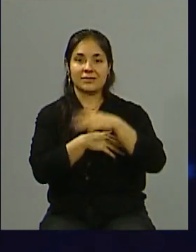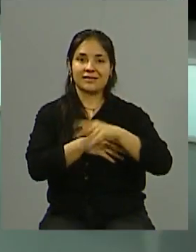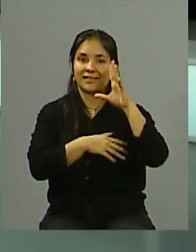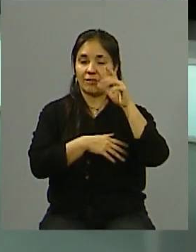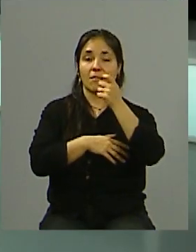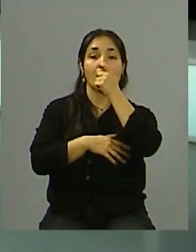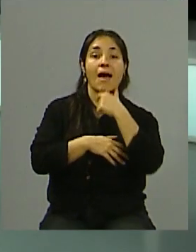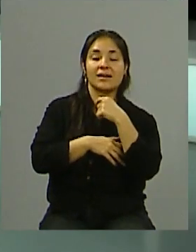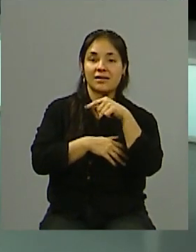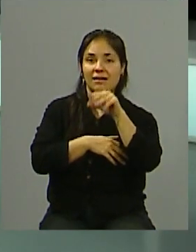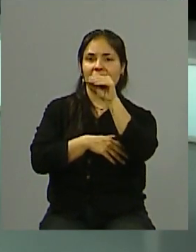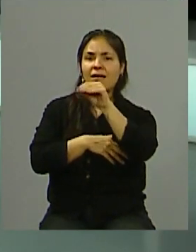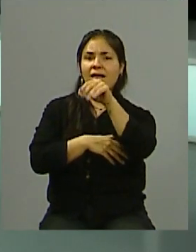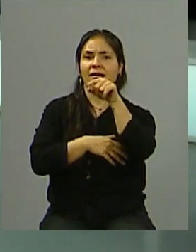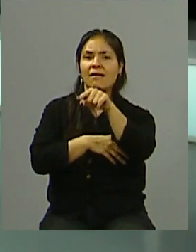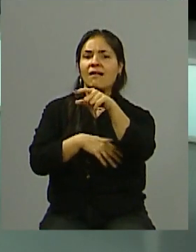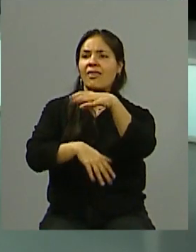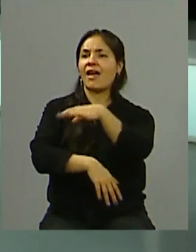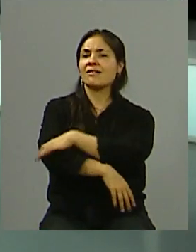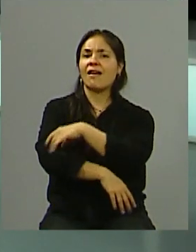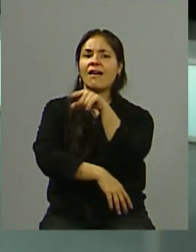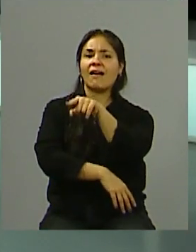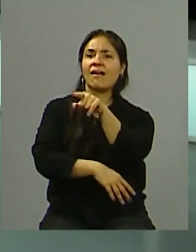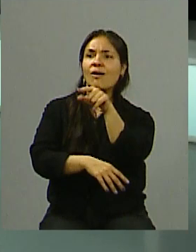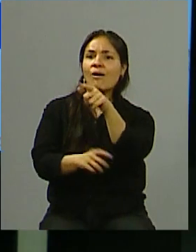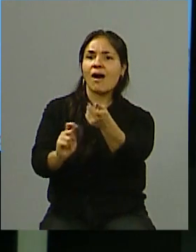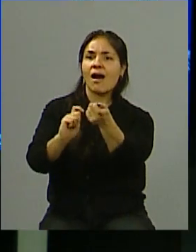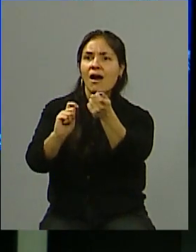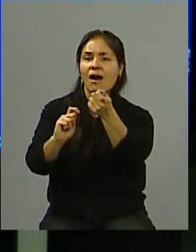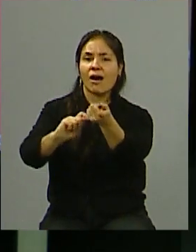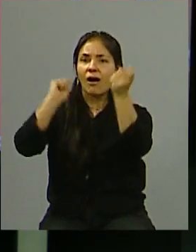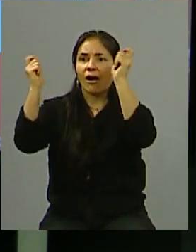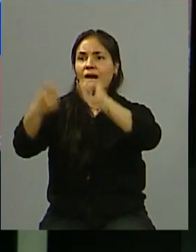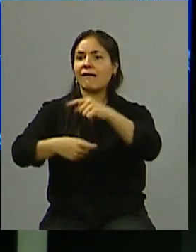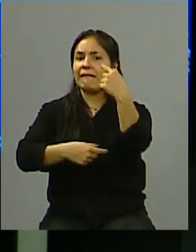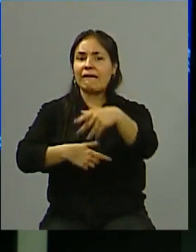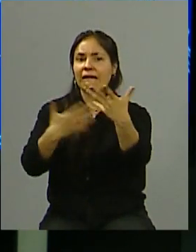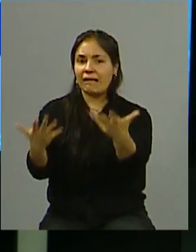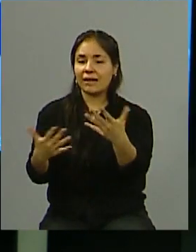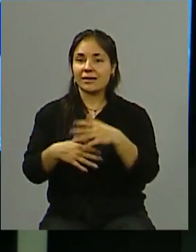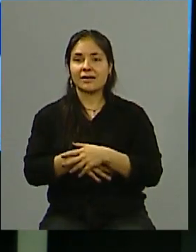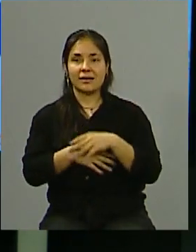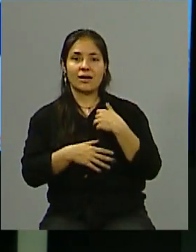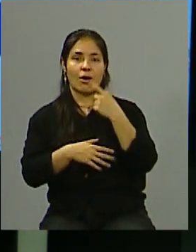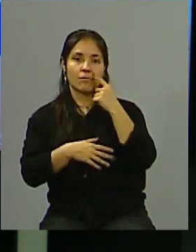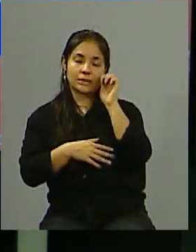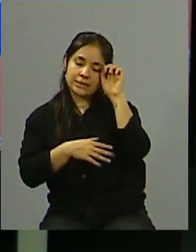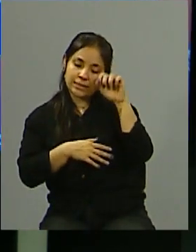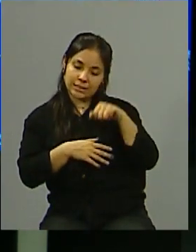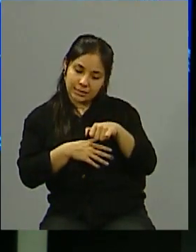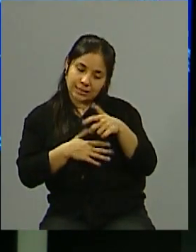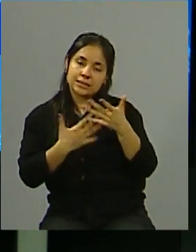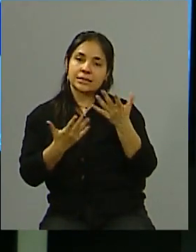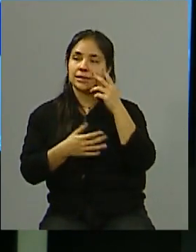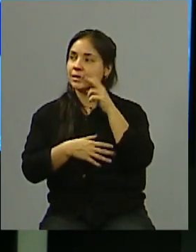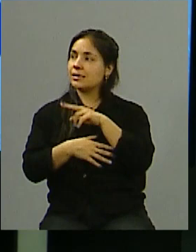Scioli, Daniel, ¿en qué te han convertido? Bueno, esas frases que son y él bajaba la cabeza y miraba